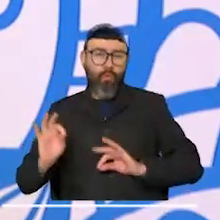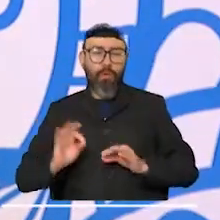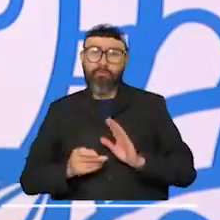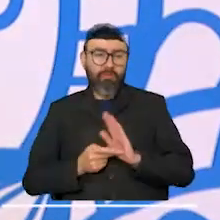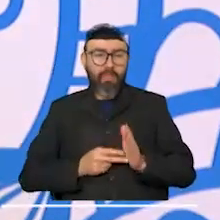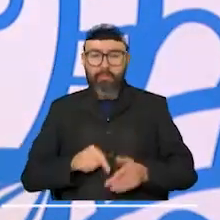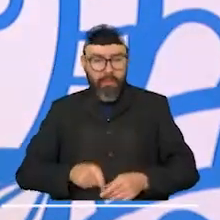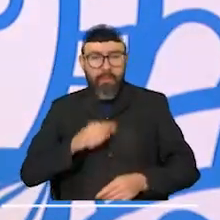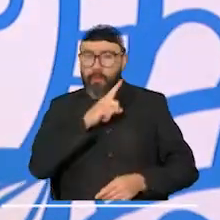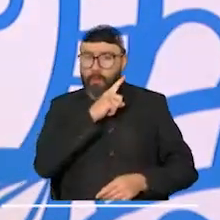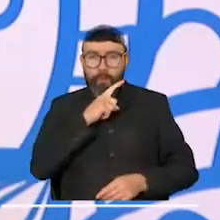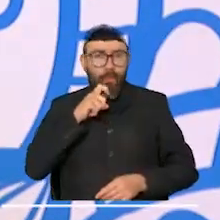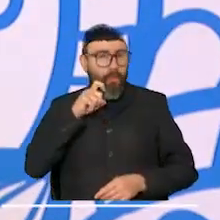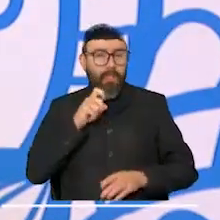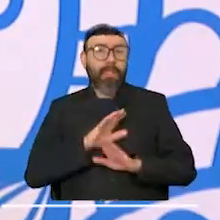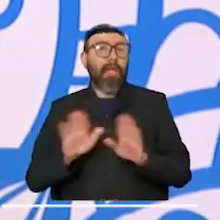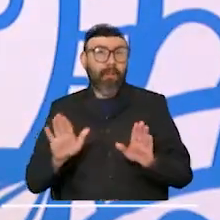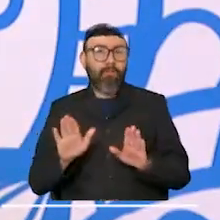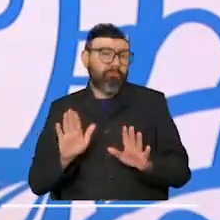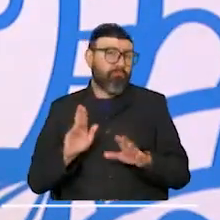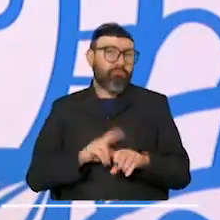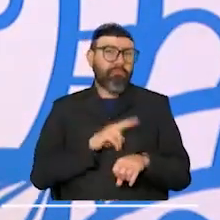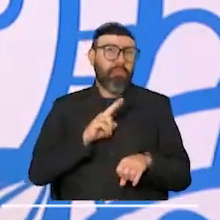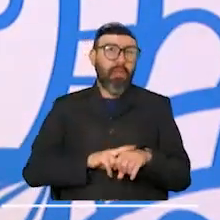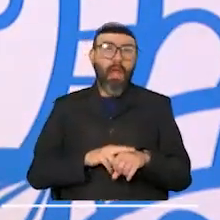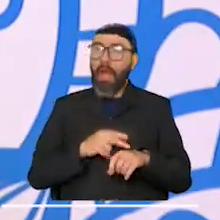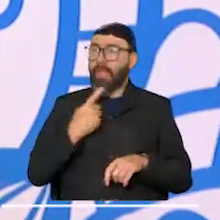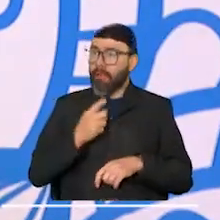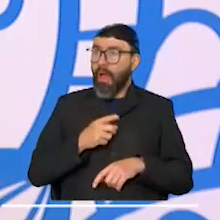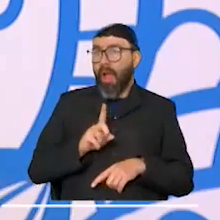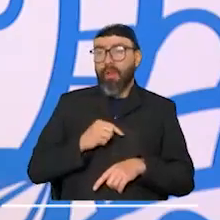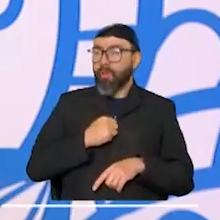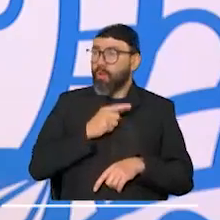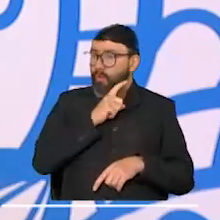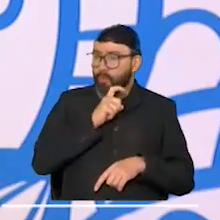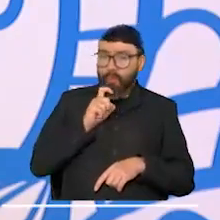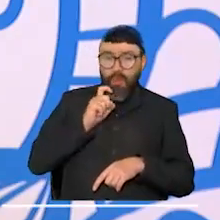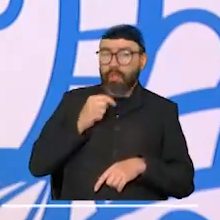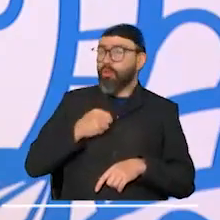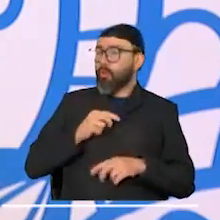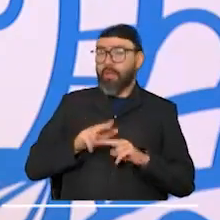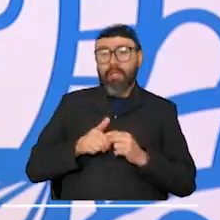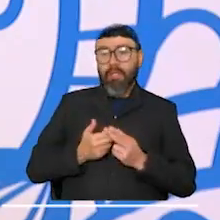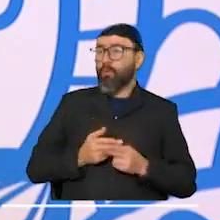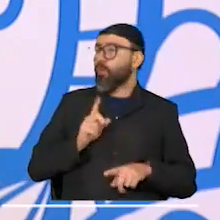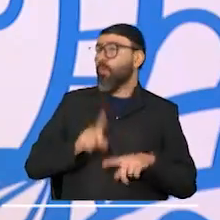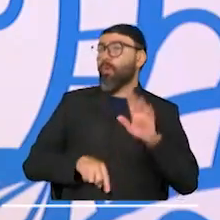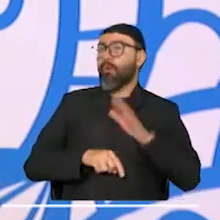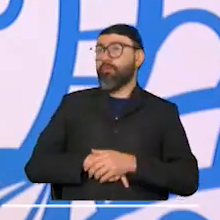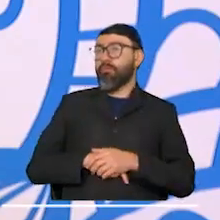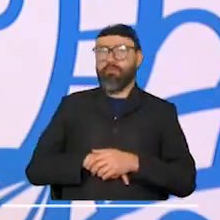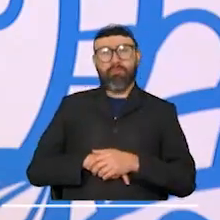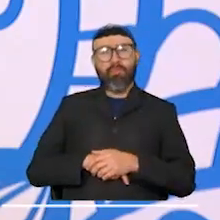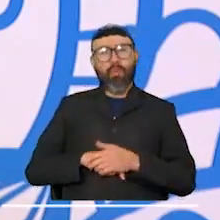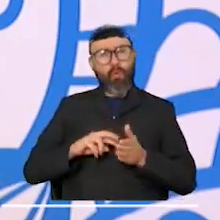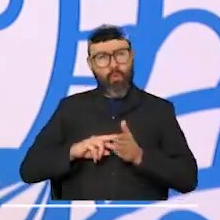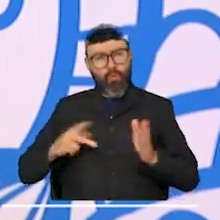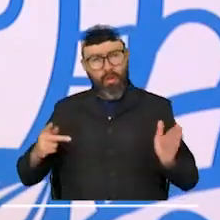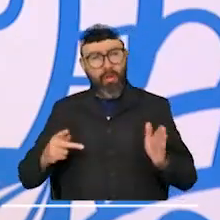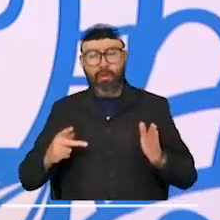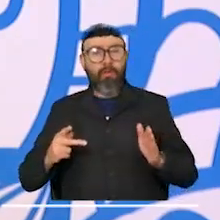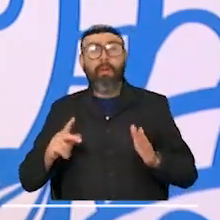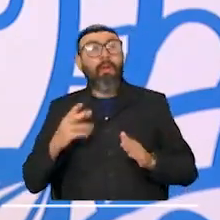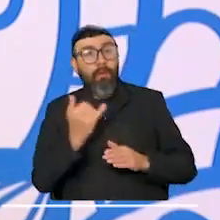va otro tabú Entonces como estoy seca no puedo tener relaciones sexuales al contrario todas las mujeres que están en